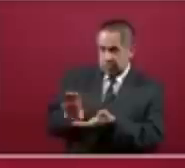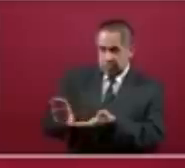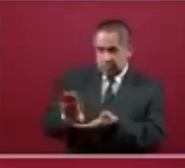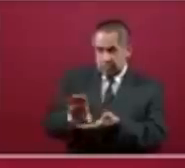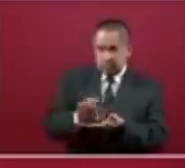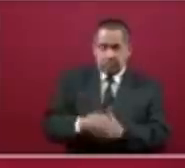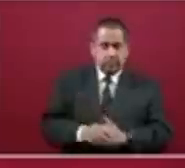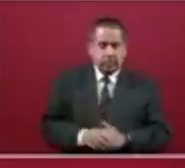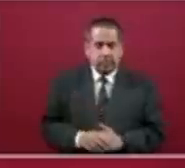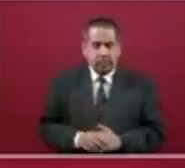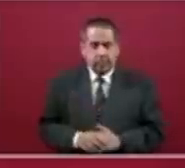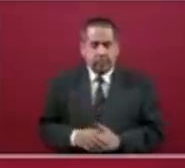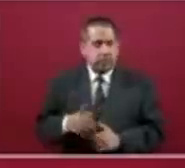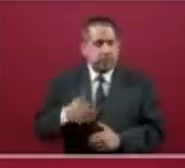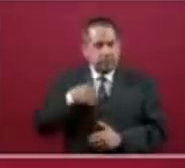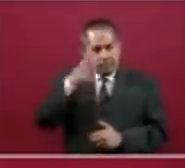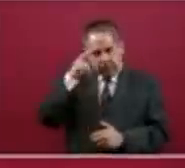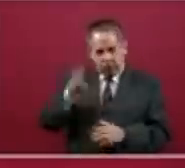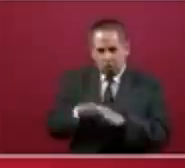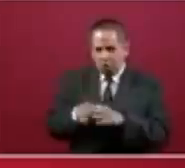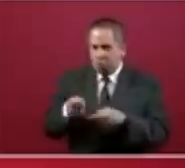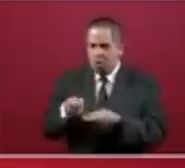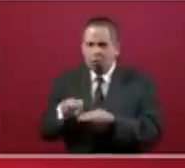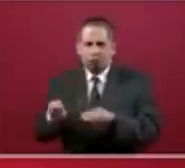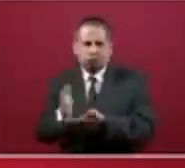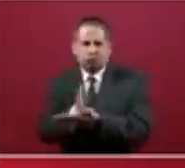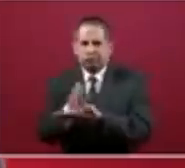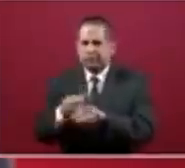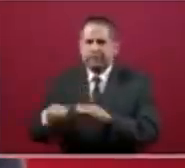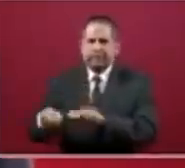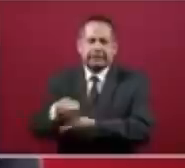el manejo financiero en México.